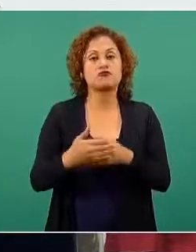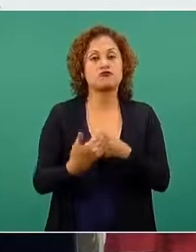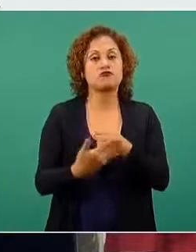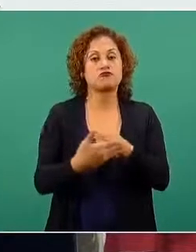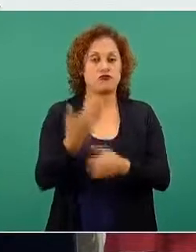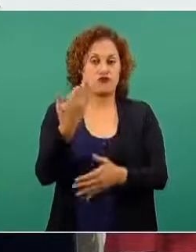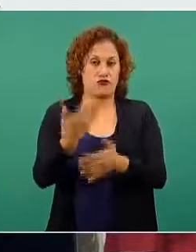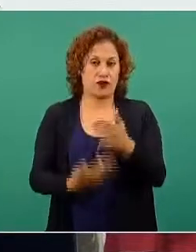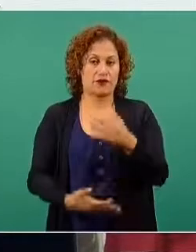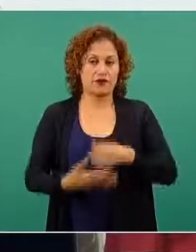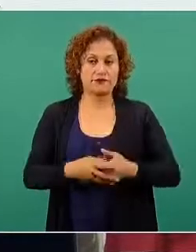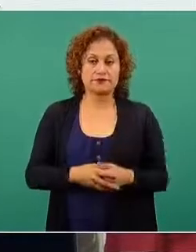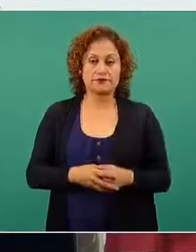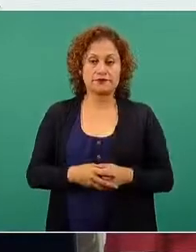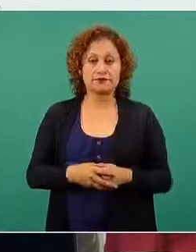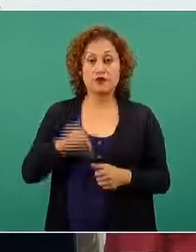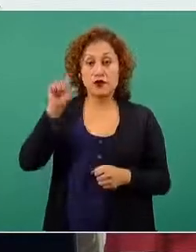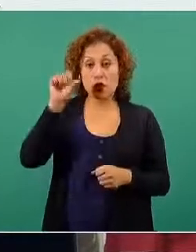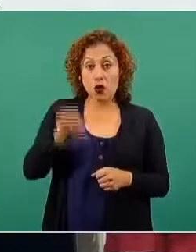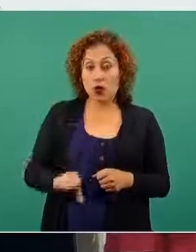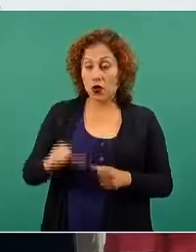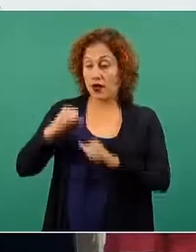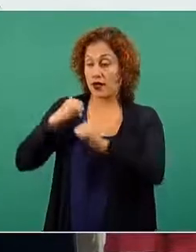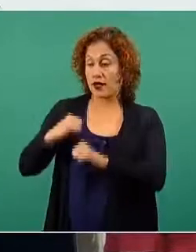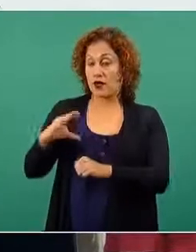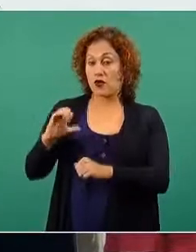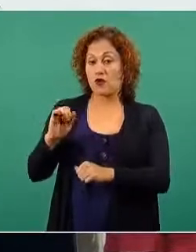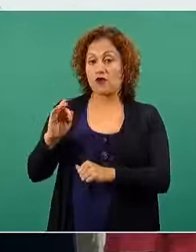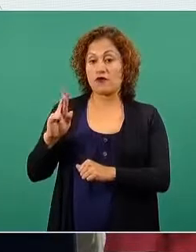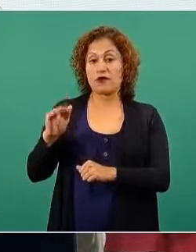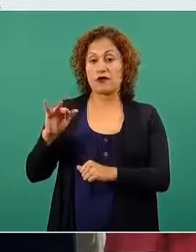Hoy se liberó por parte de COFEPRIS